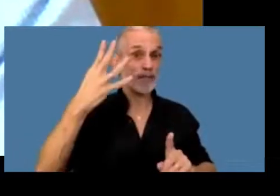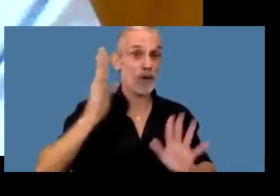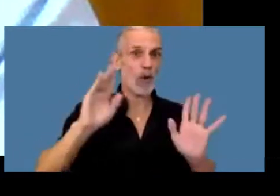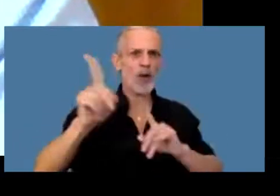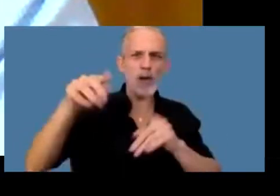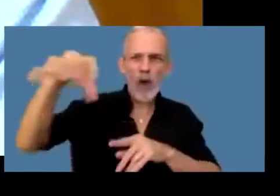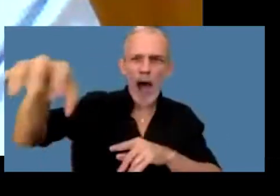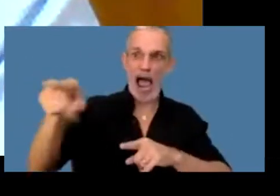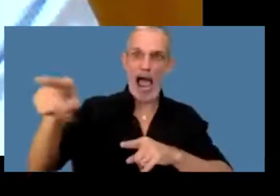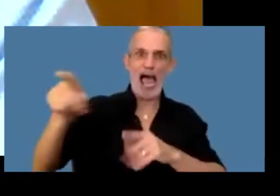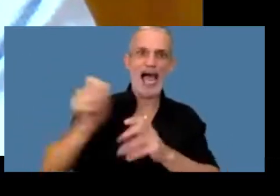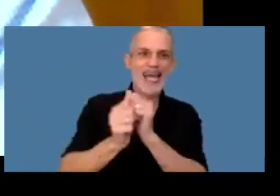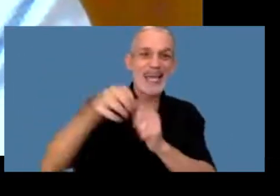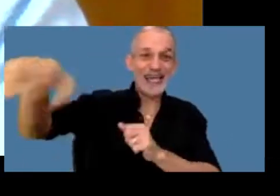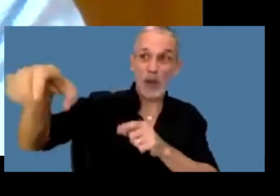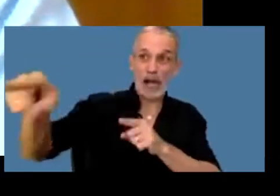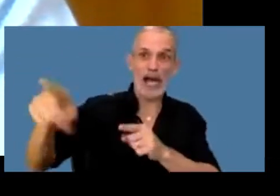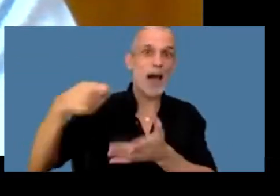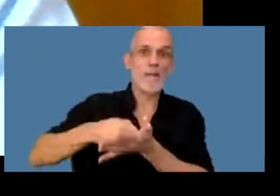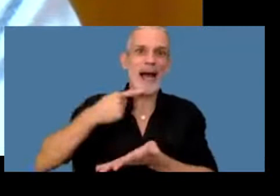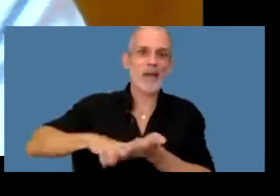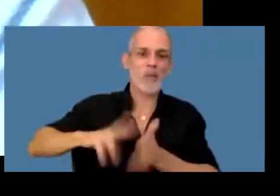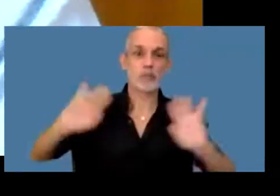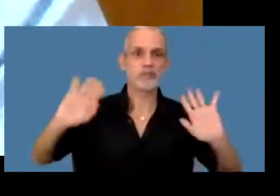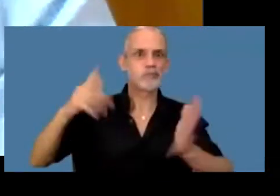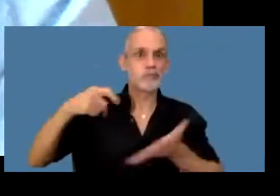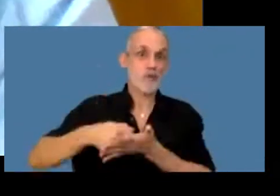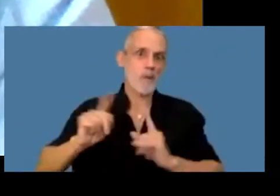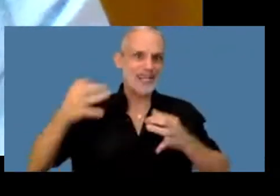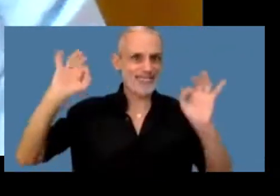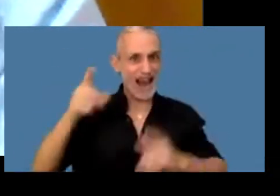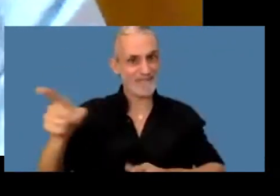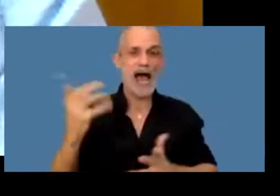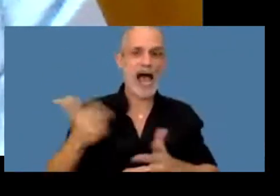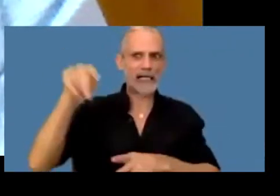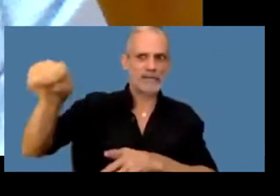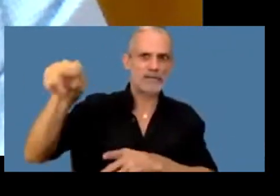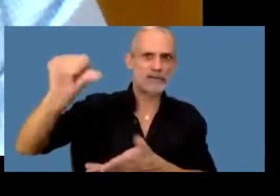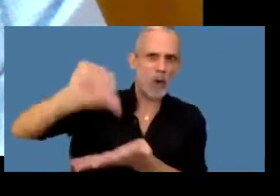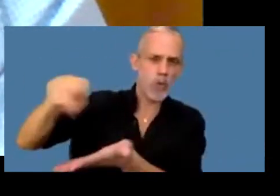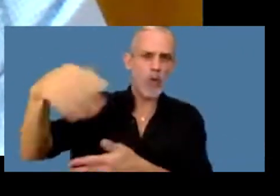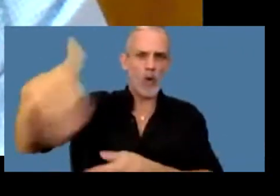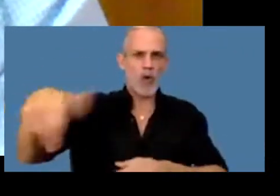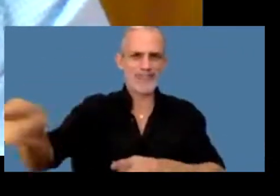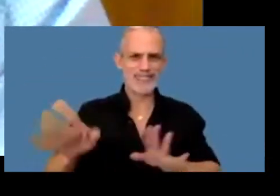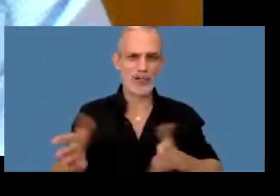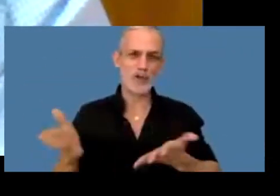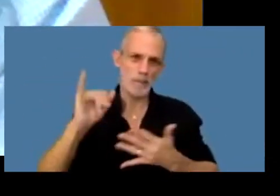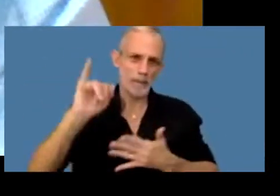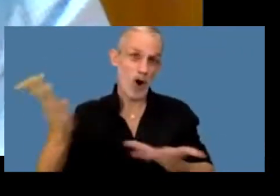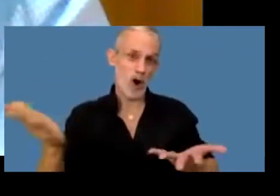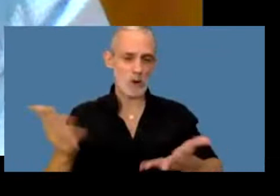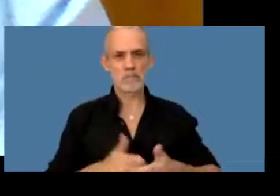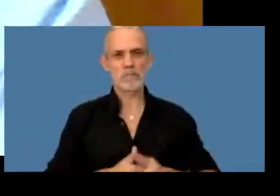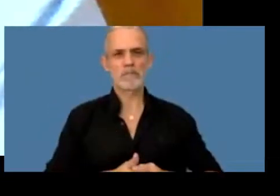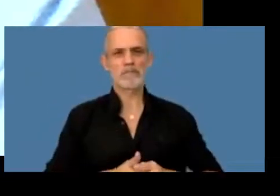radicada en la jurisdicción, digamos, ¿no? Hasta un monto de facturación, etcétera, etcétera, por ejemplo. Entonces eso